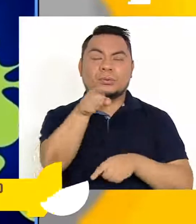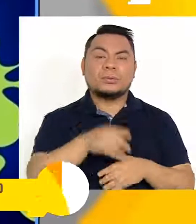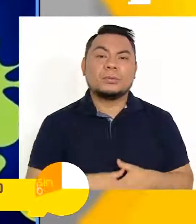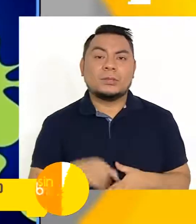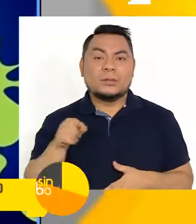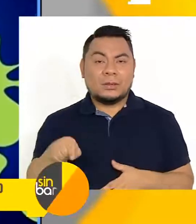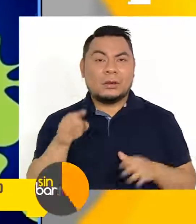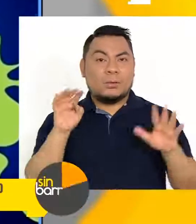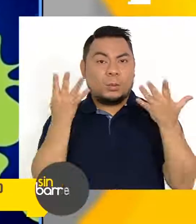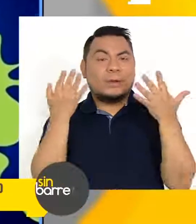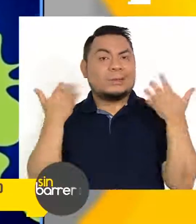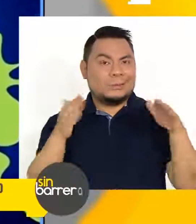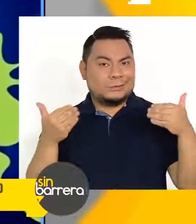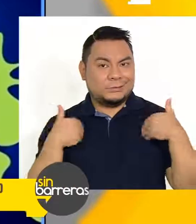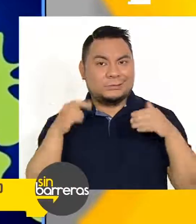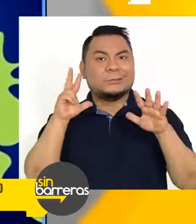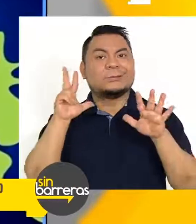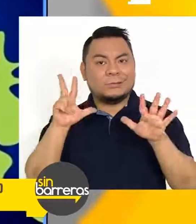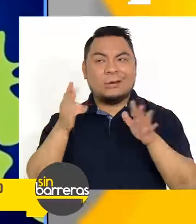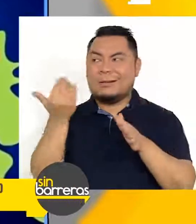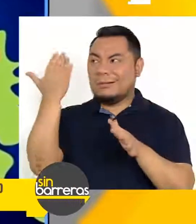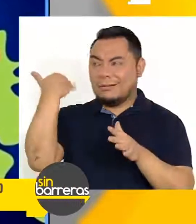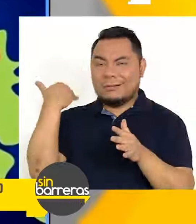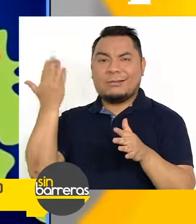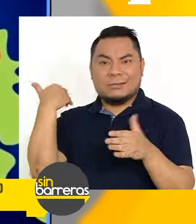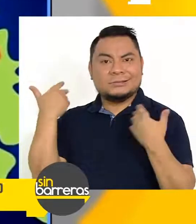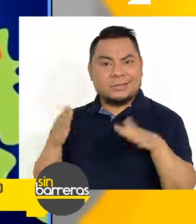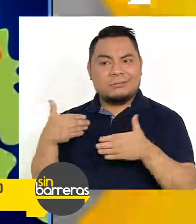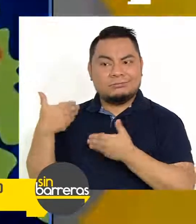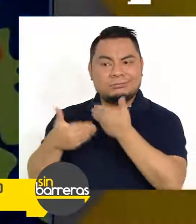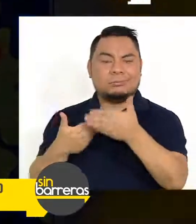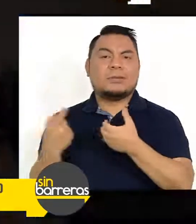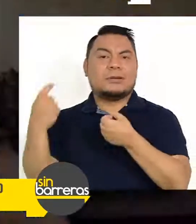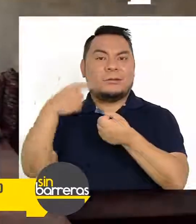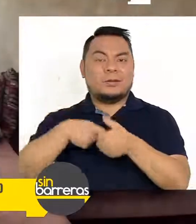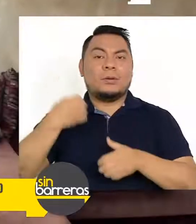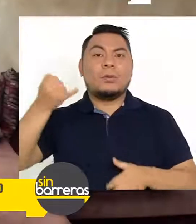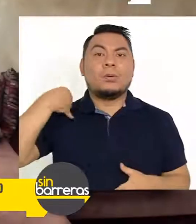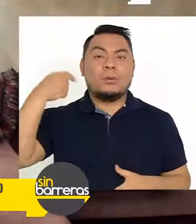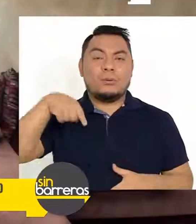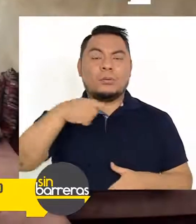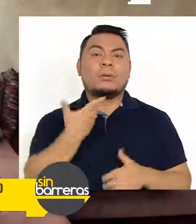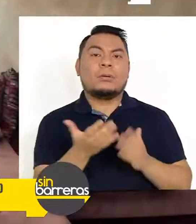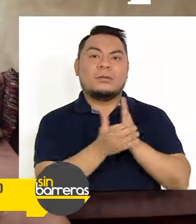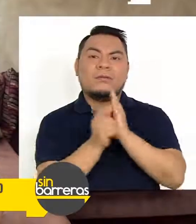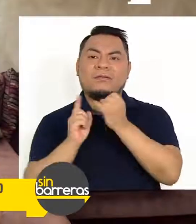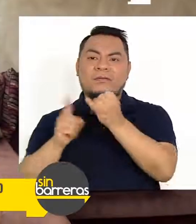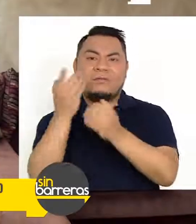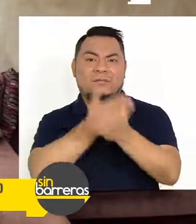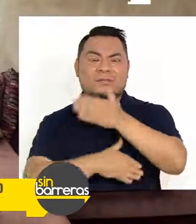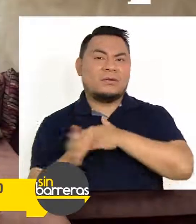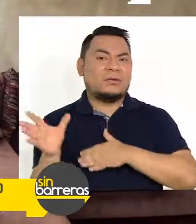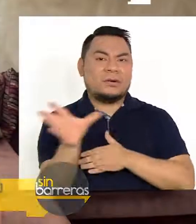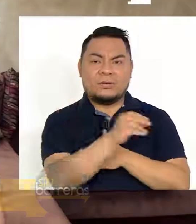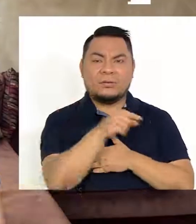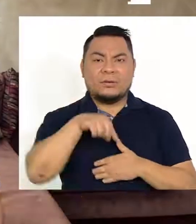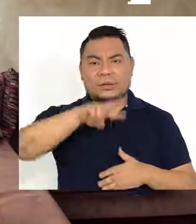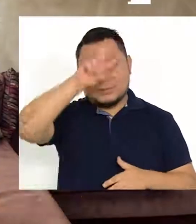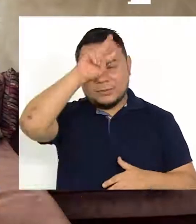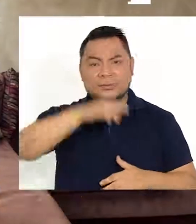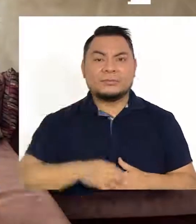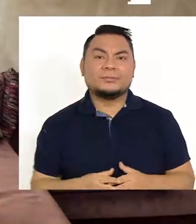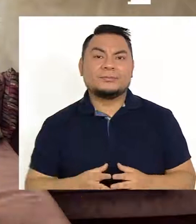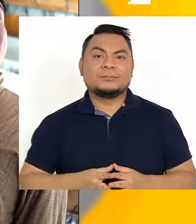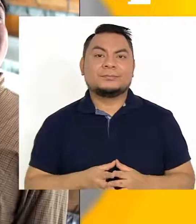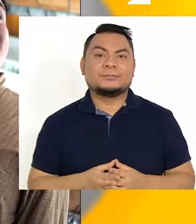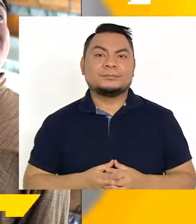Tú. Noveno porque ya tiene 8 ediciones más, en donde participan jóvenes con habilidades diferentes de todo